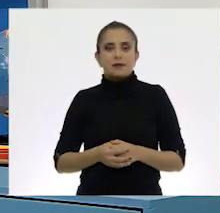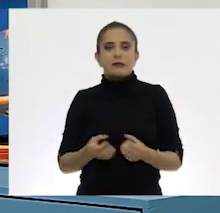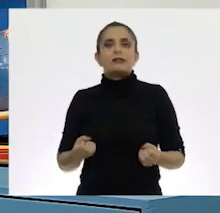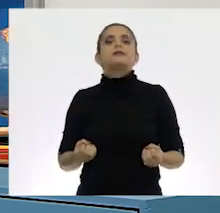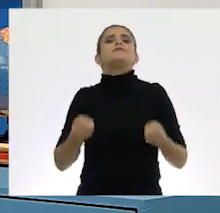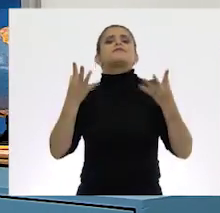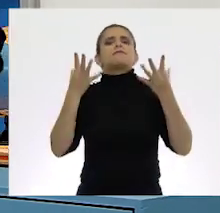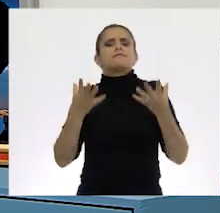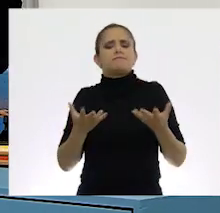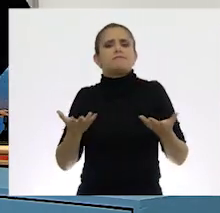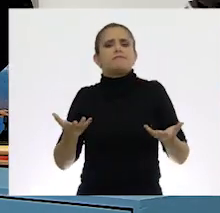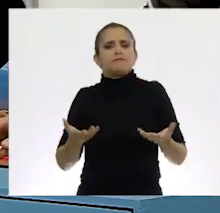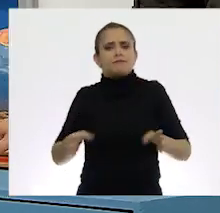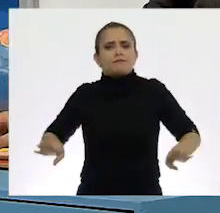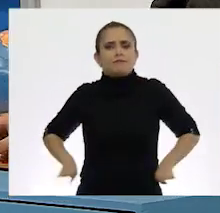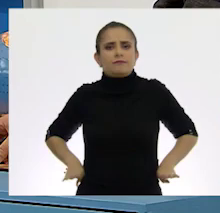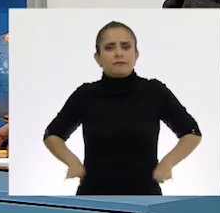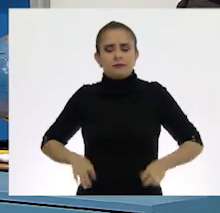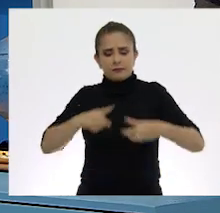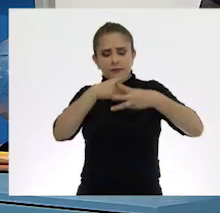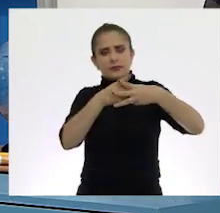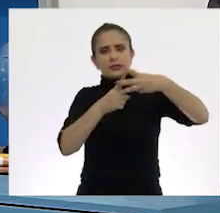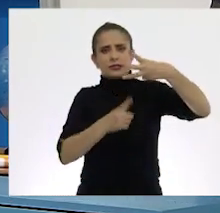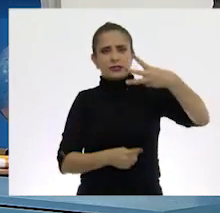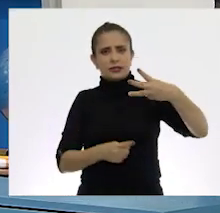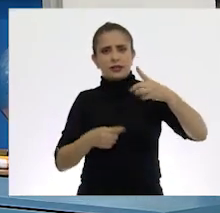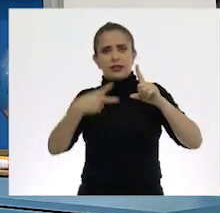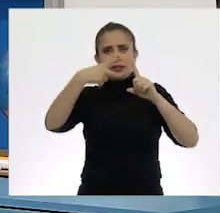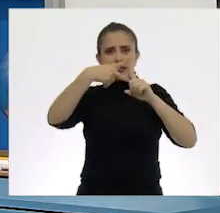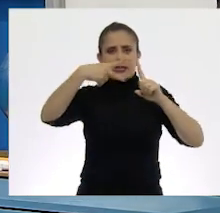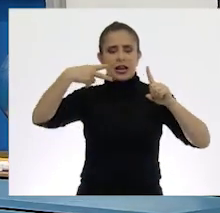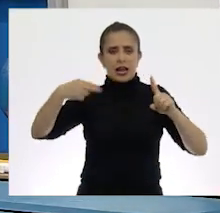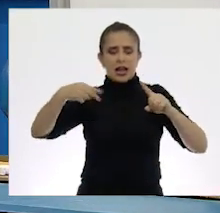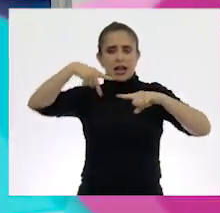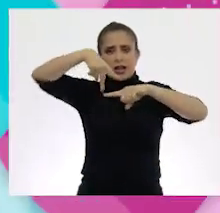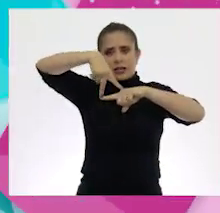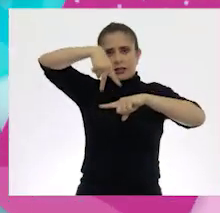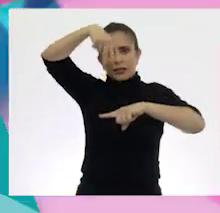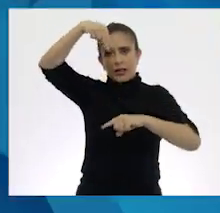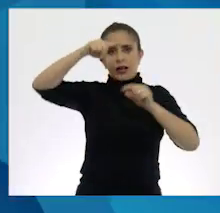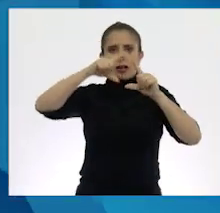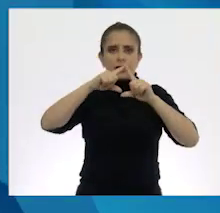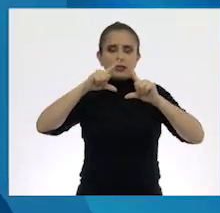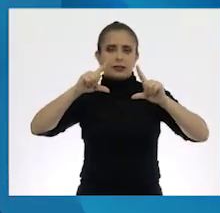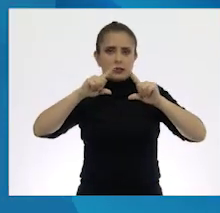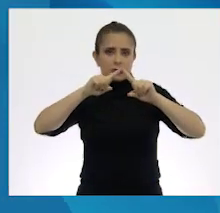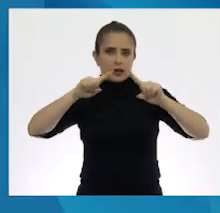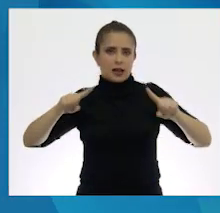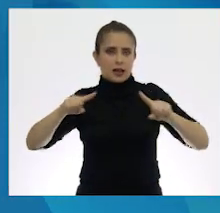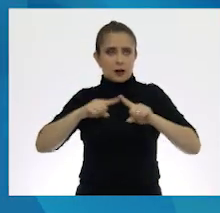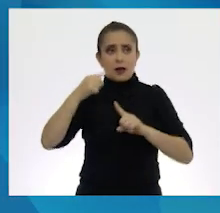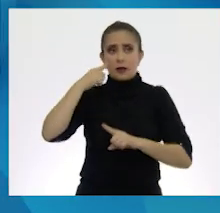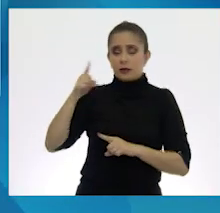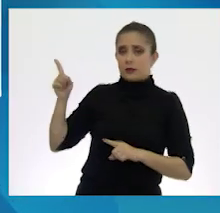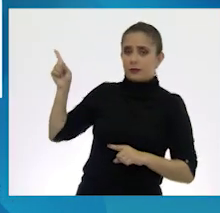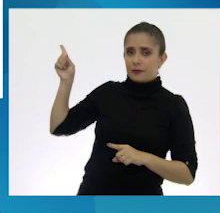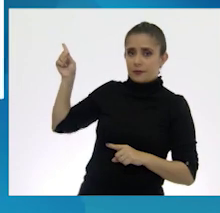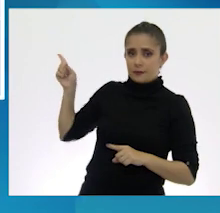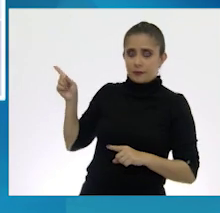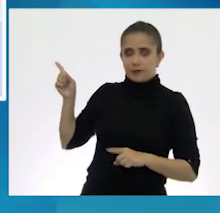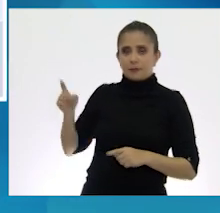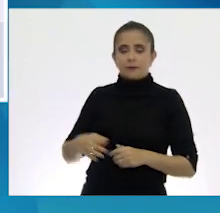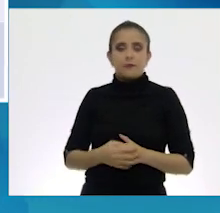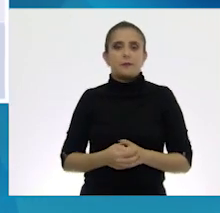las características de nuestros tres triángulos con respecto a la longitud de sus